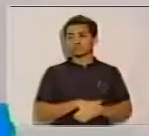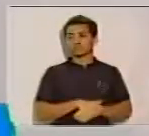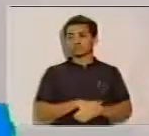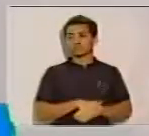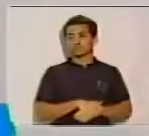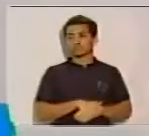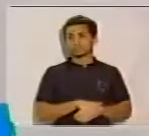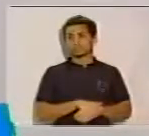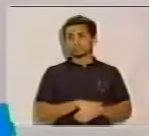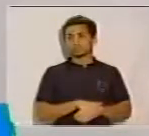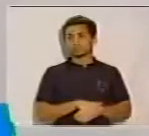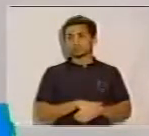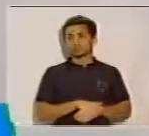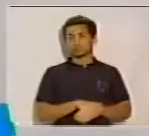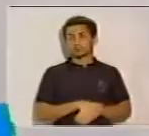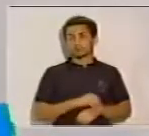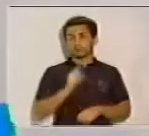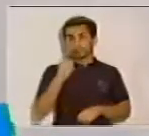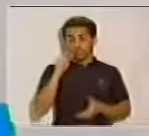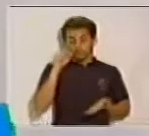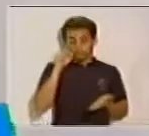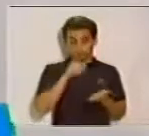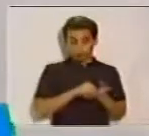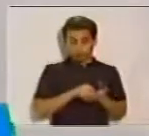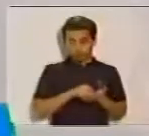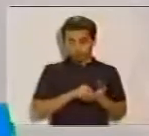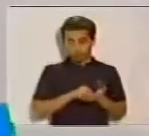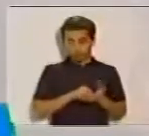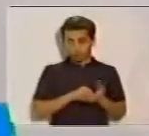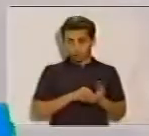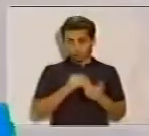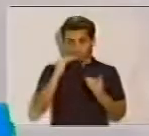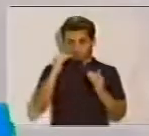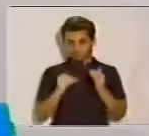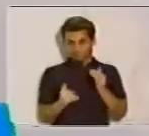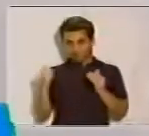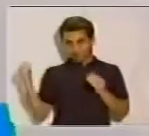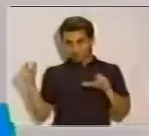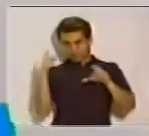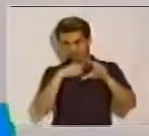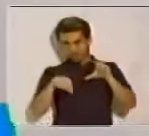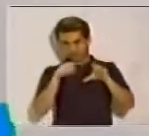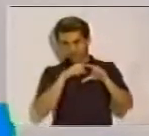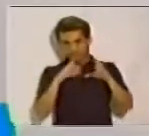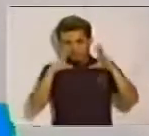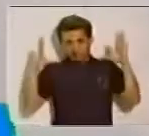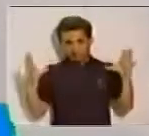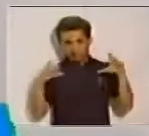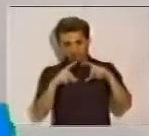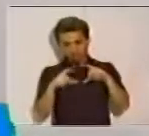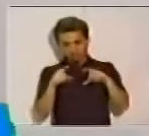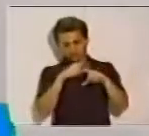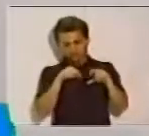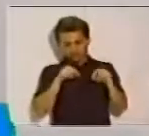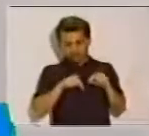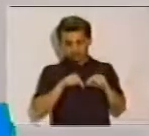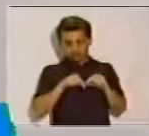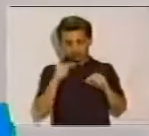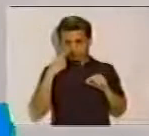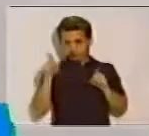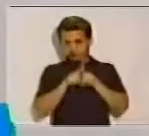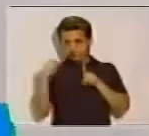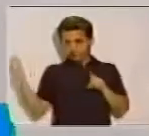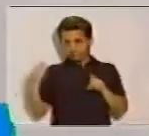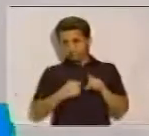voy a hacer ahora, pues. Localizo el punto que está hasta abajo de la circunferencia mayor. Señálenlo. Miren cómo lo hago yo.